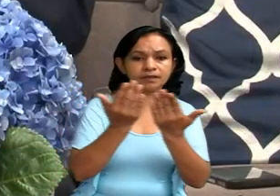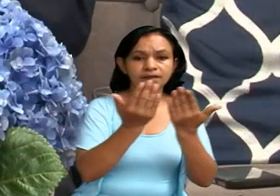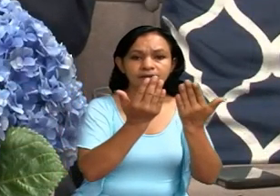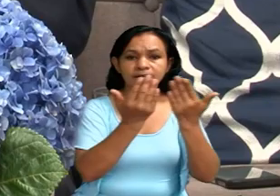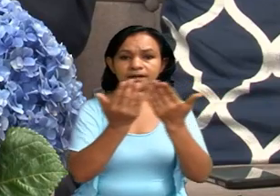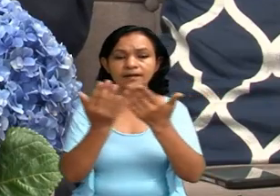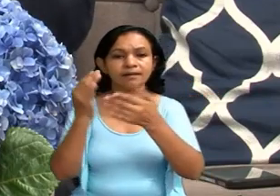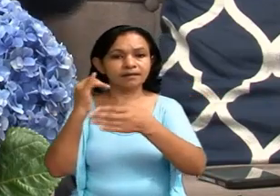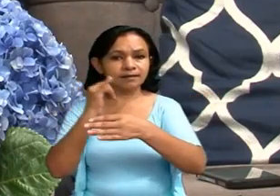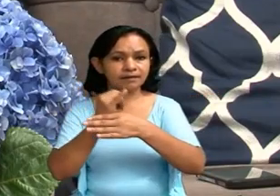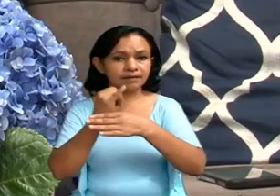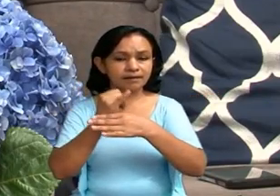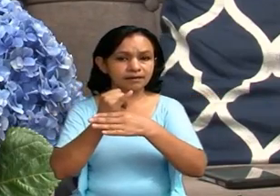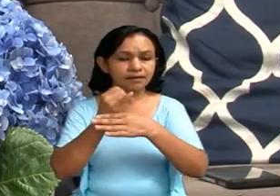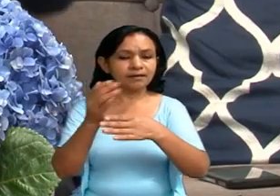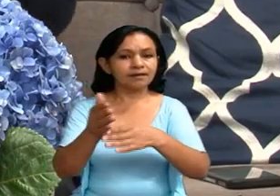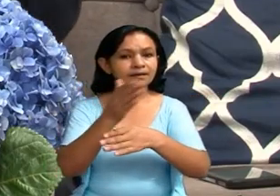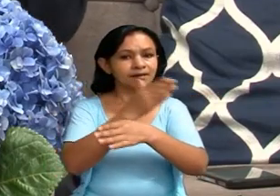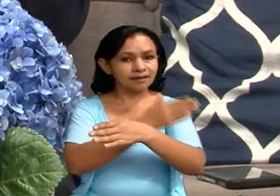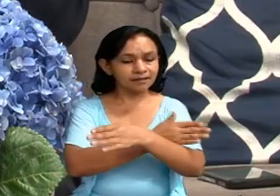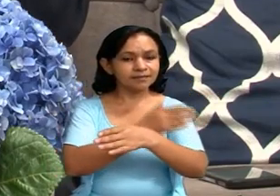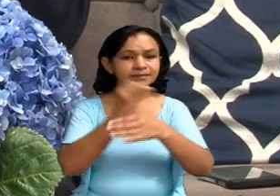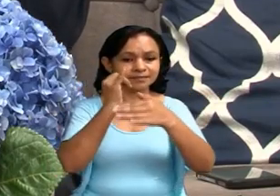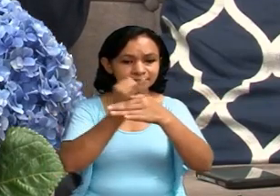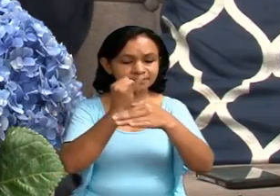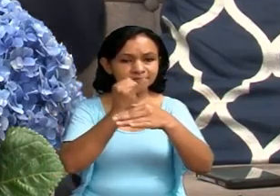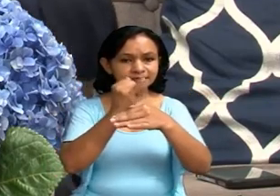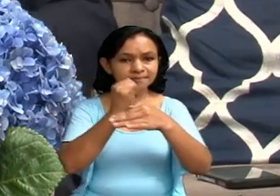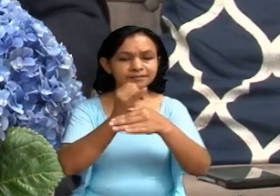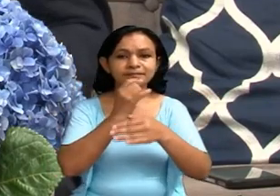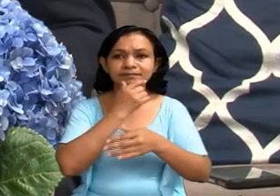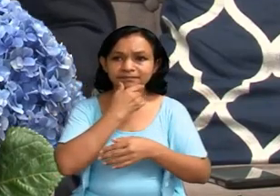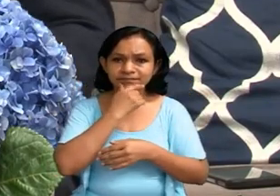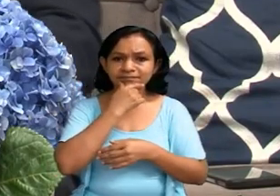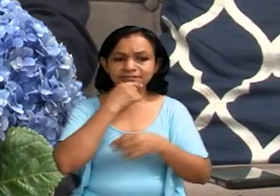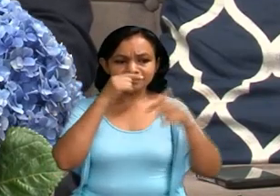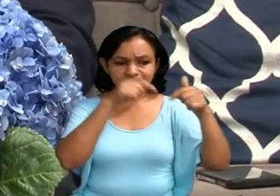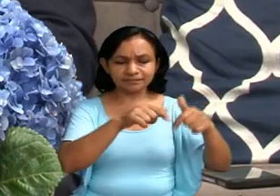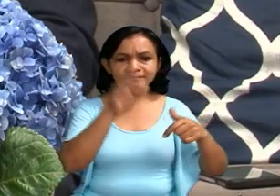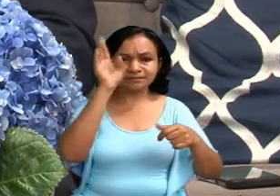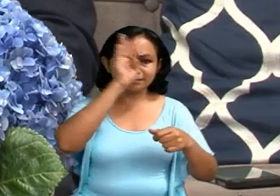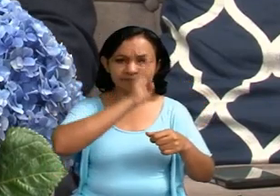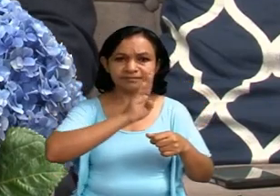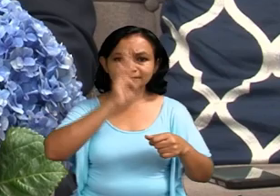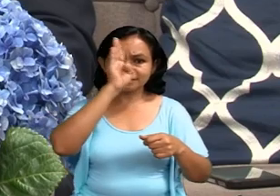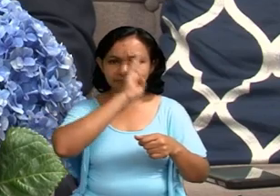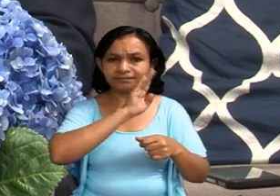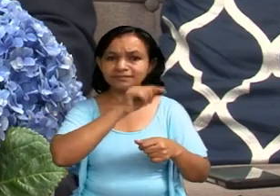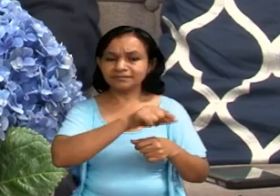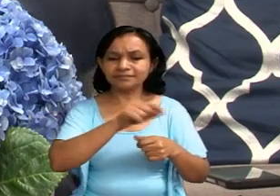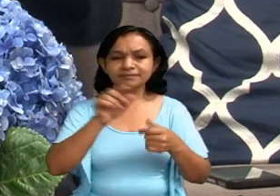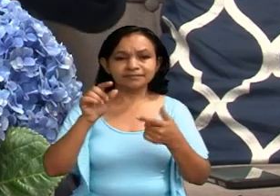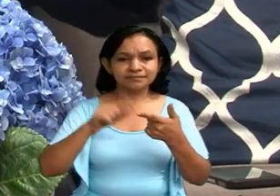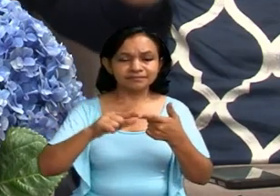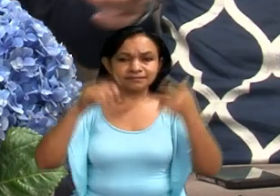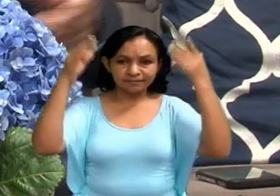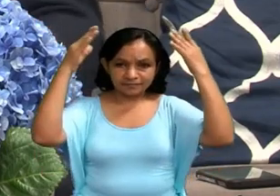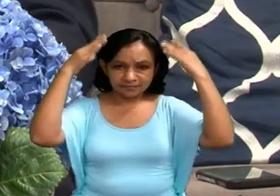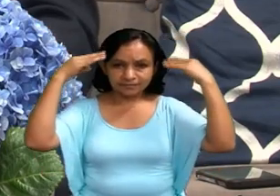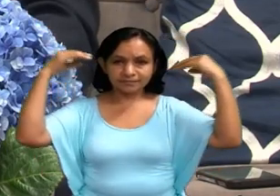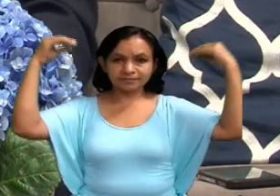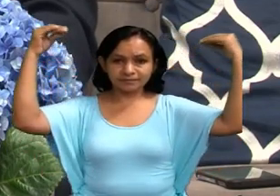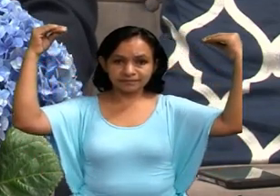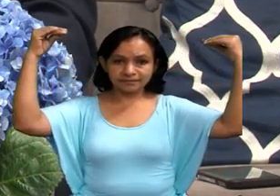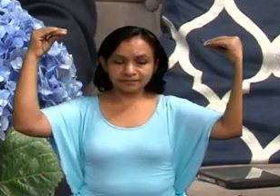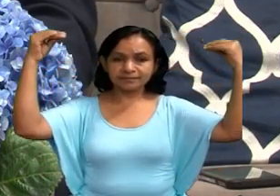ingleses, himnos que se cantan todavía en las iglesias de Inglaterra, se cantan en Bluefield. O holandeses. Tenemos también